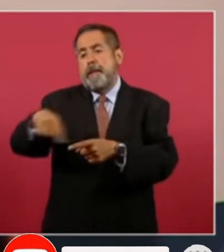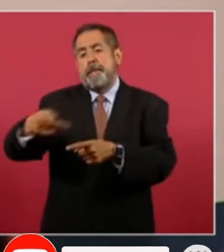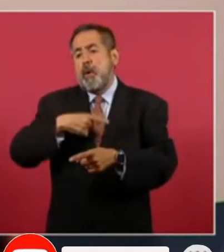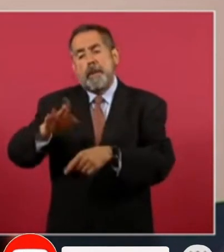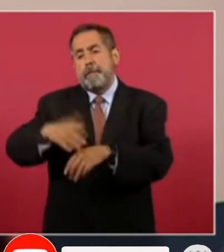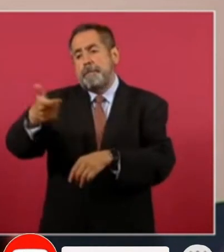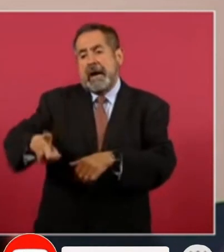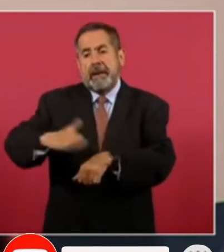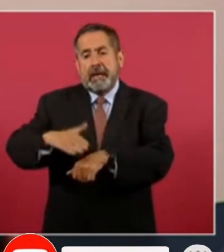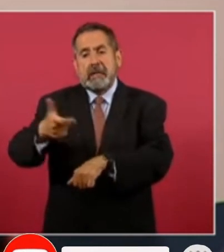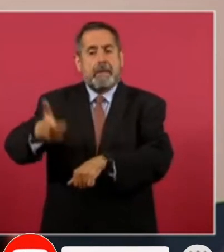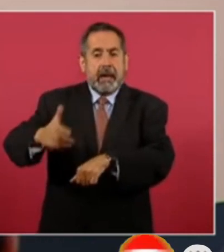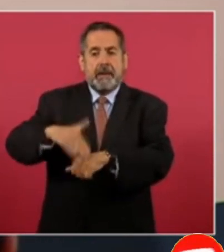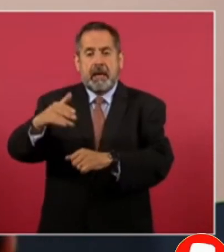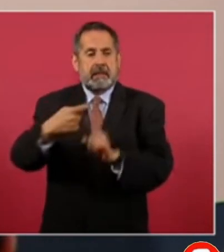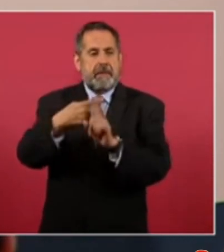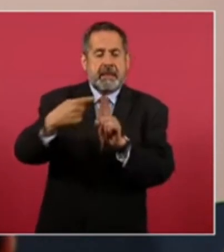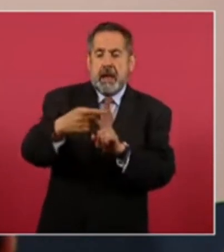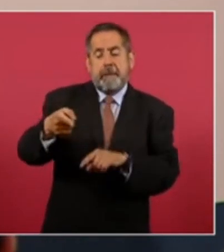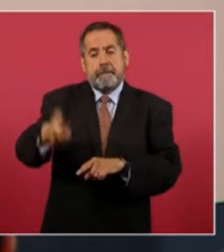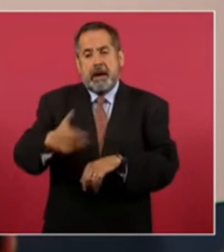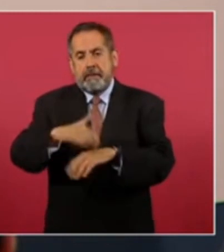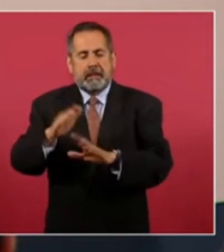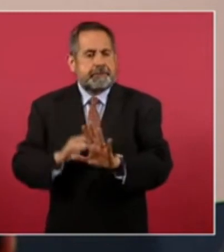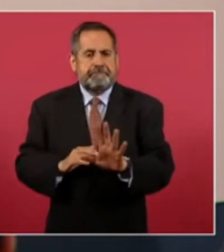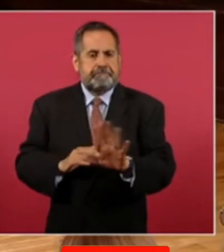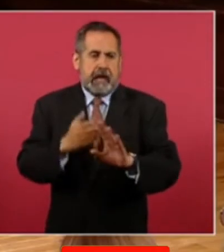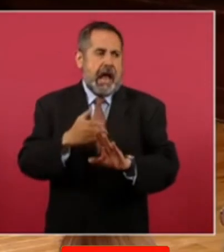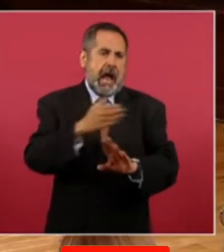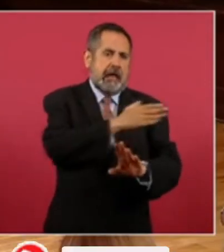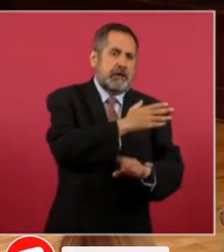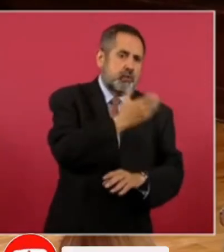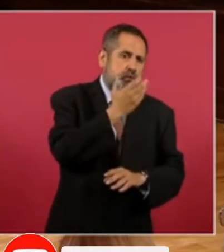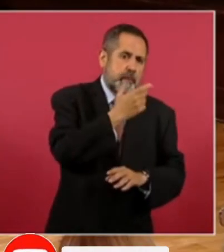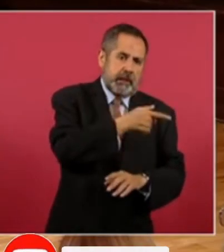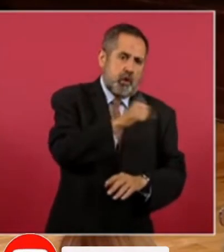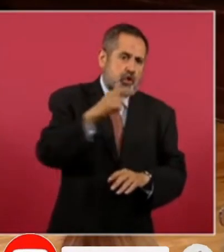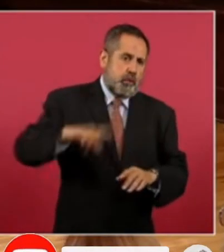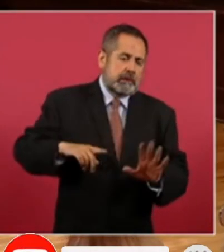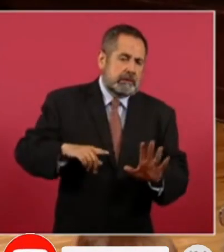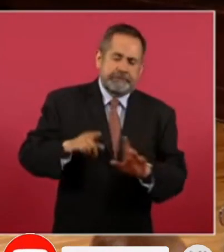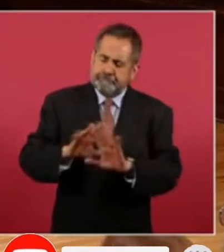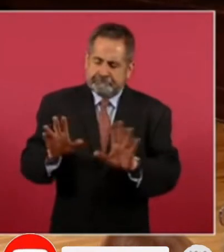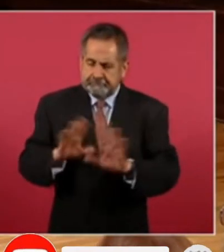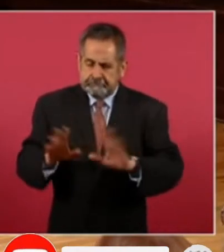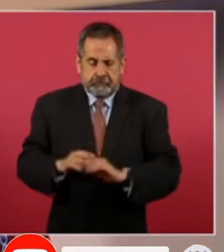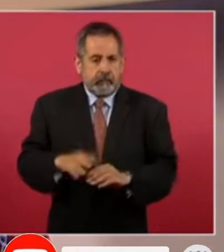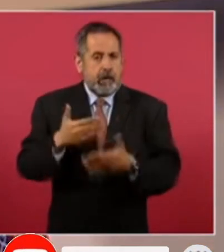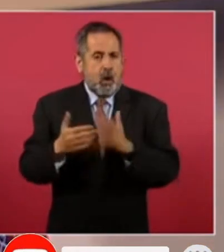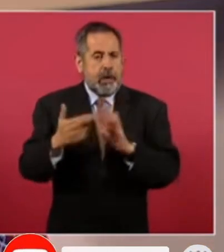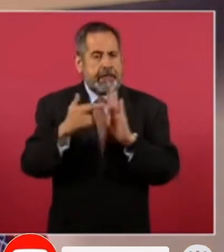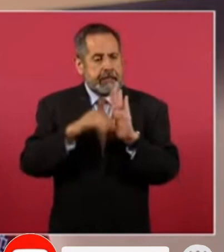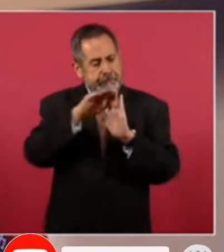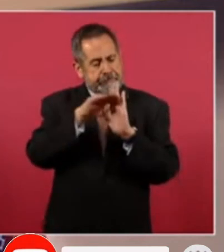pobres y a las clases medias, como era costumbre en otros gobiernos. Es decir, la miscelánea fiscal